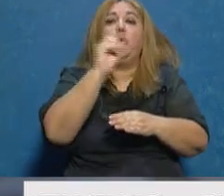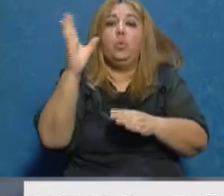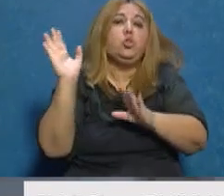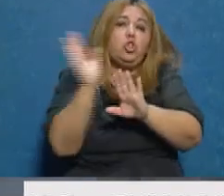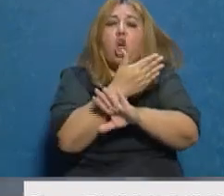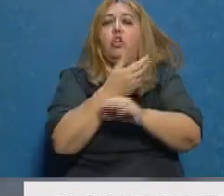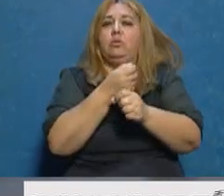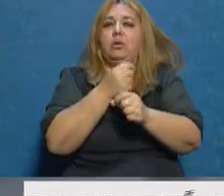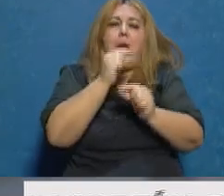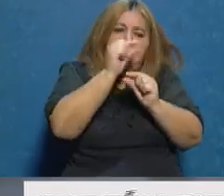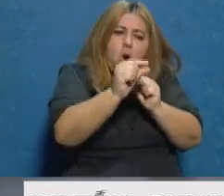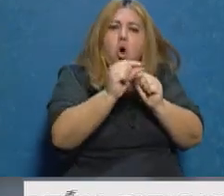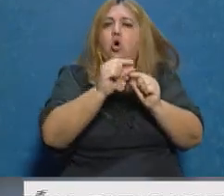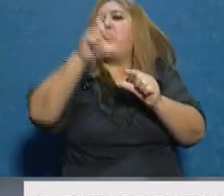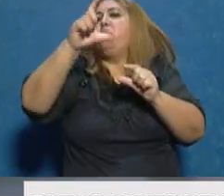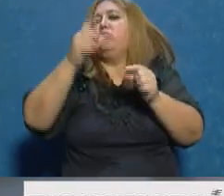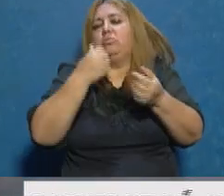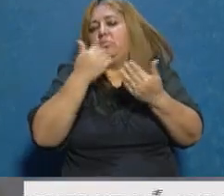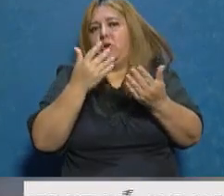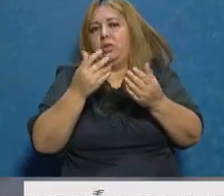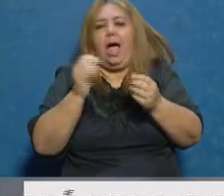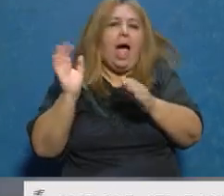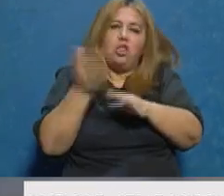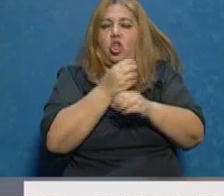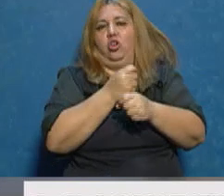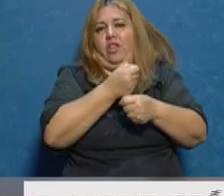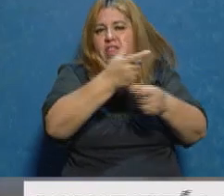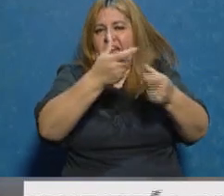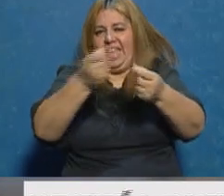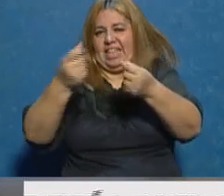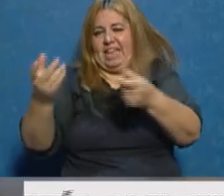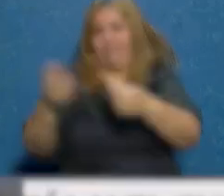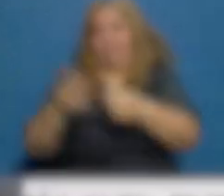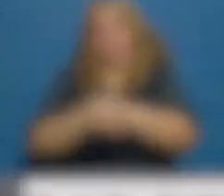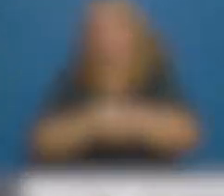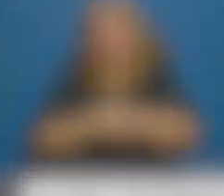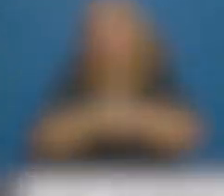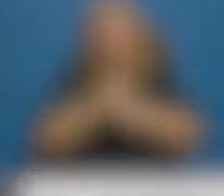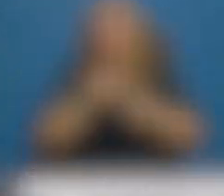sea mucho, a los clubes, a todos los clubes le era de mucha utilidad.